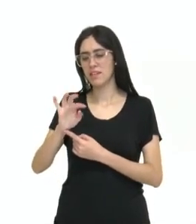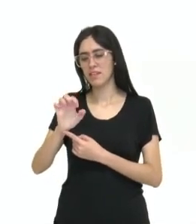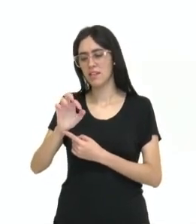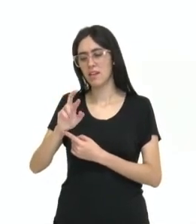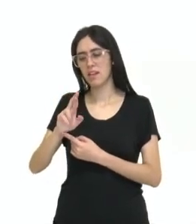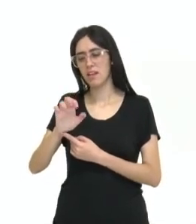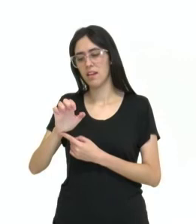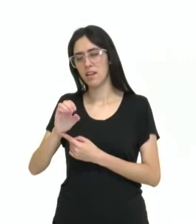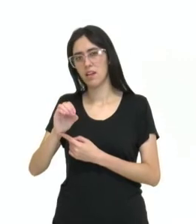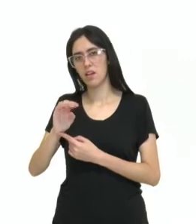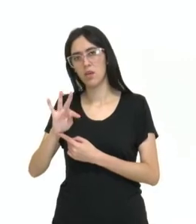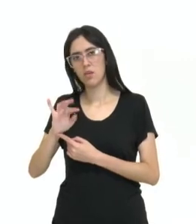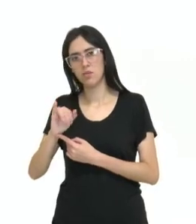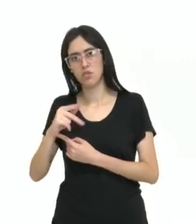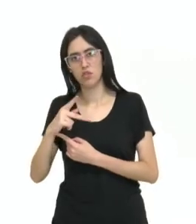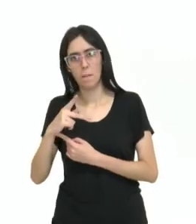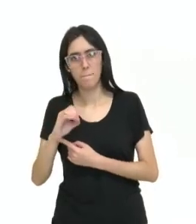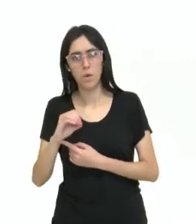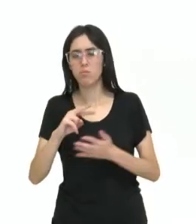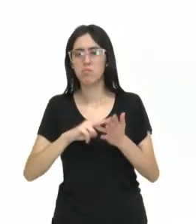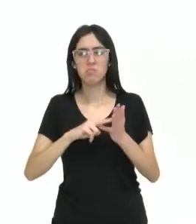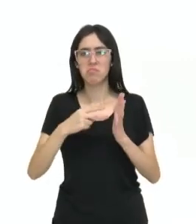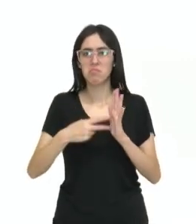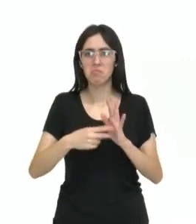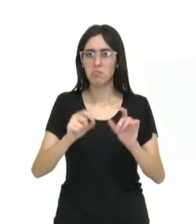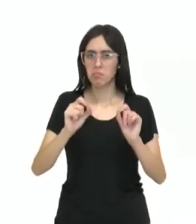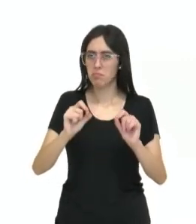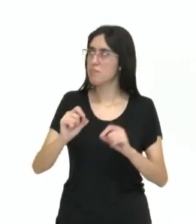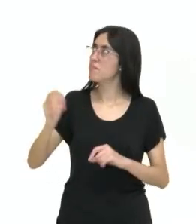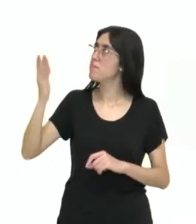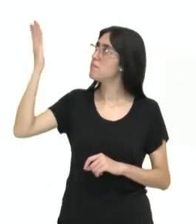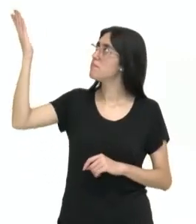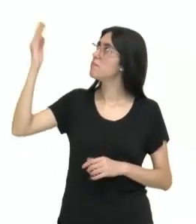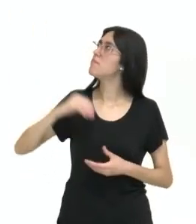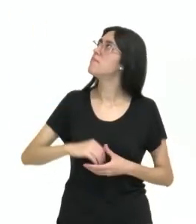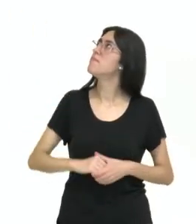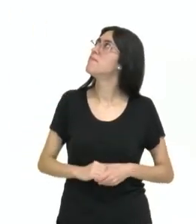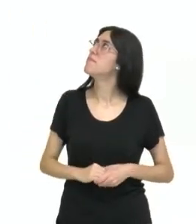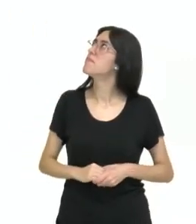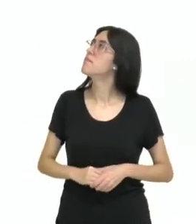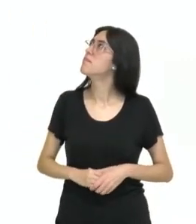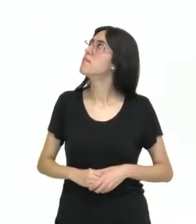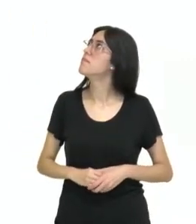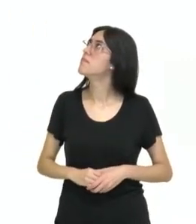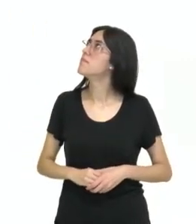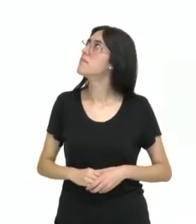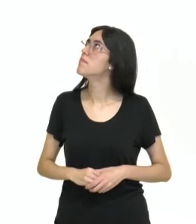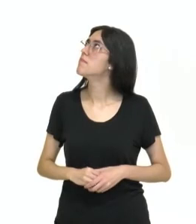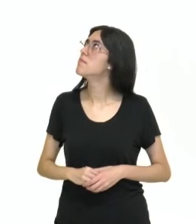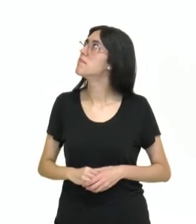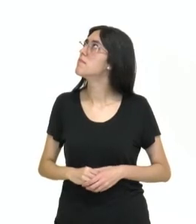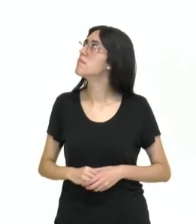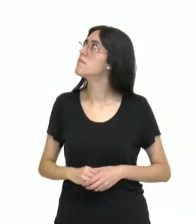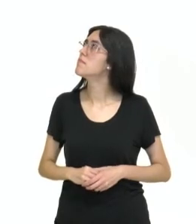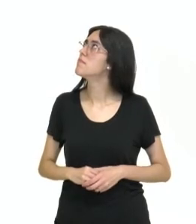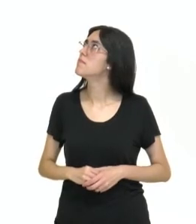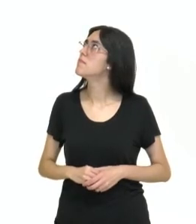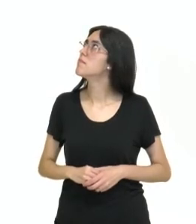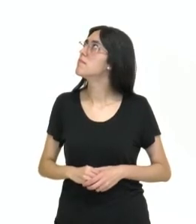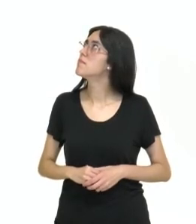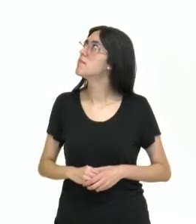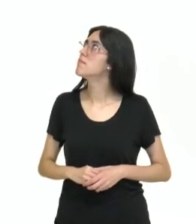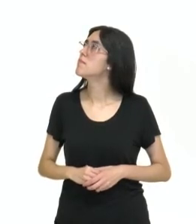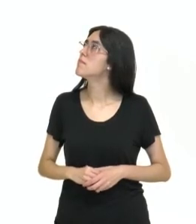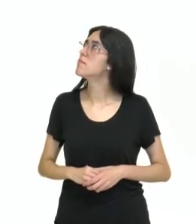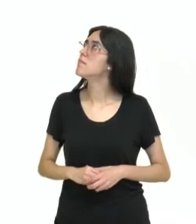español, estereotipo. Según el diccionario de la RAE, estereotipo es la imagen o idea